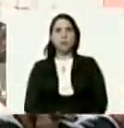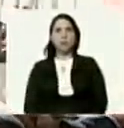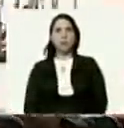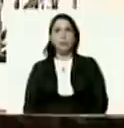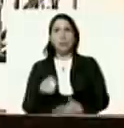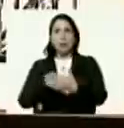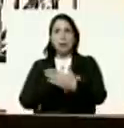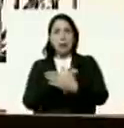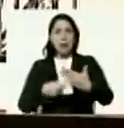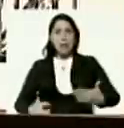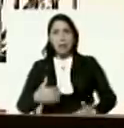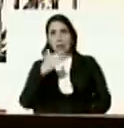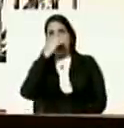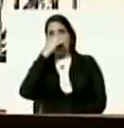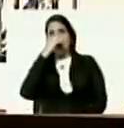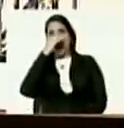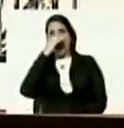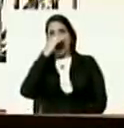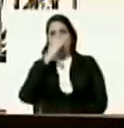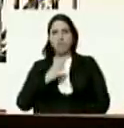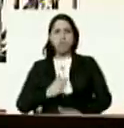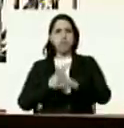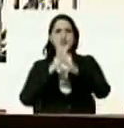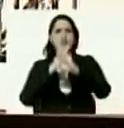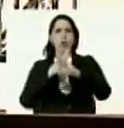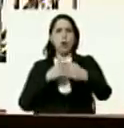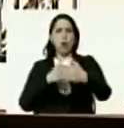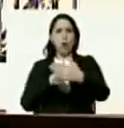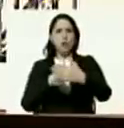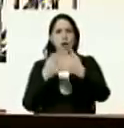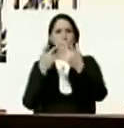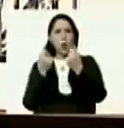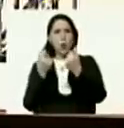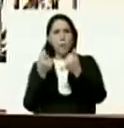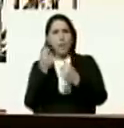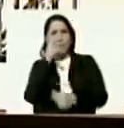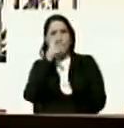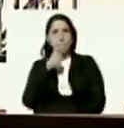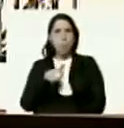sanciones criminales contra la economía del pueblo.